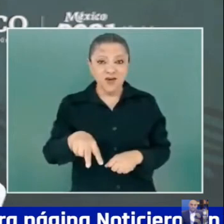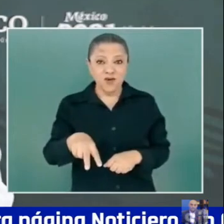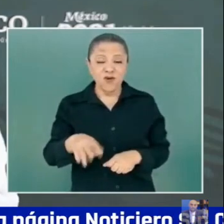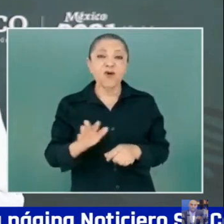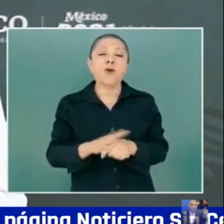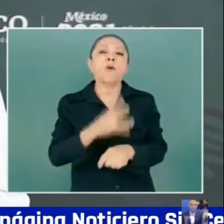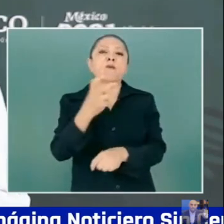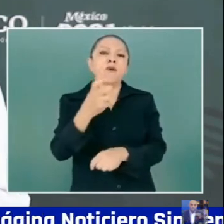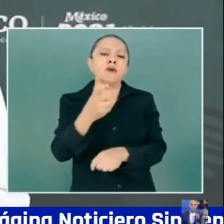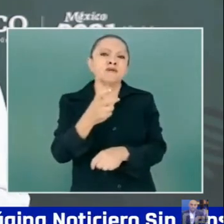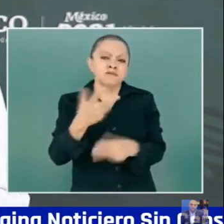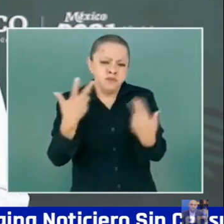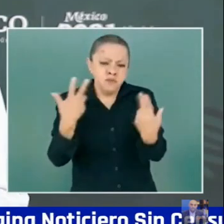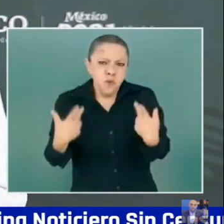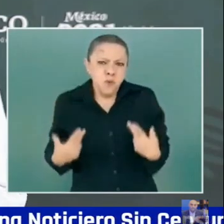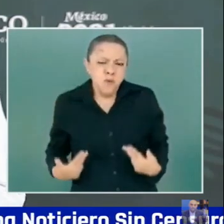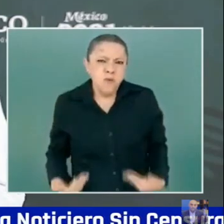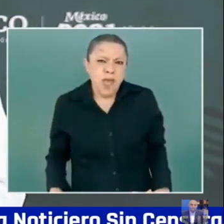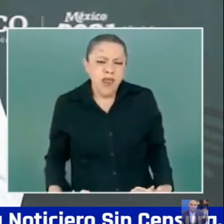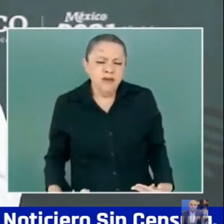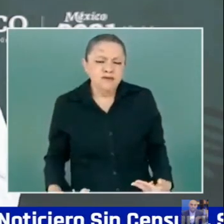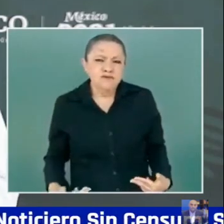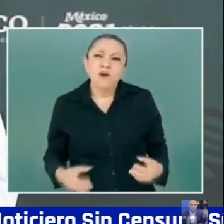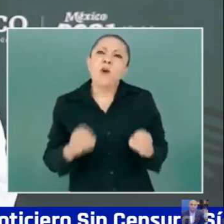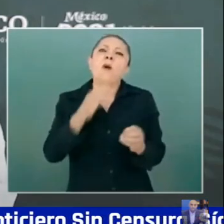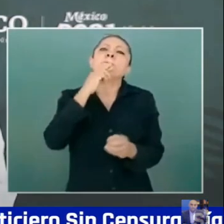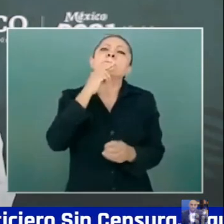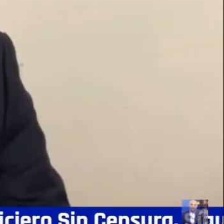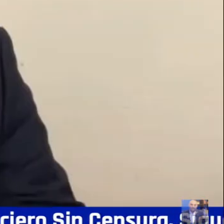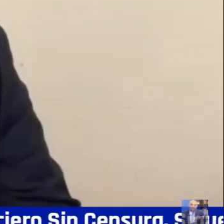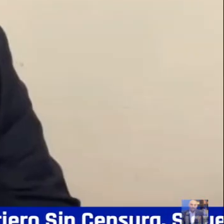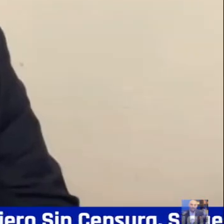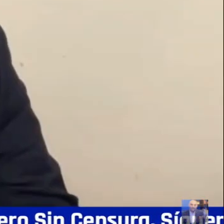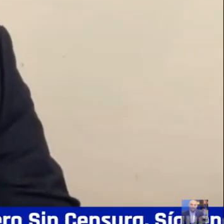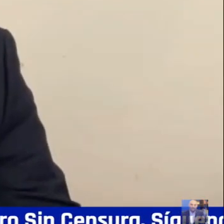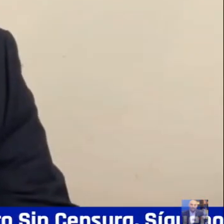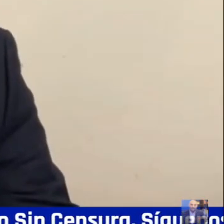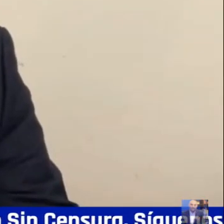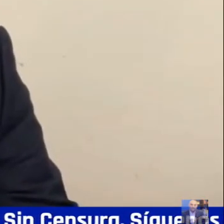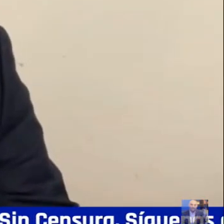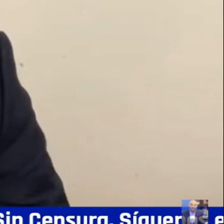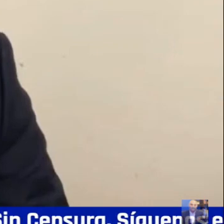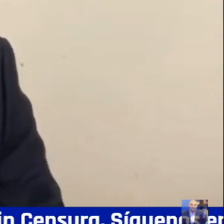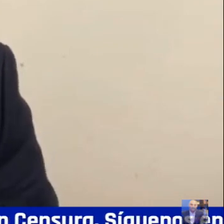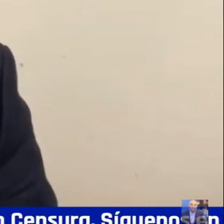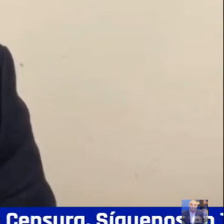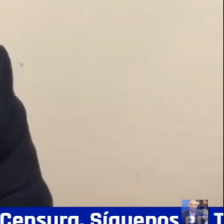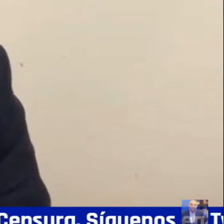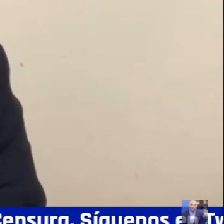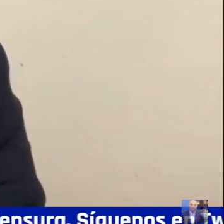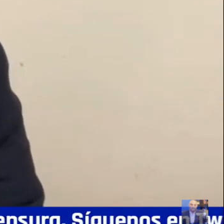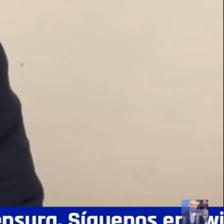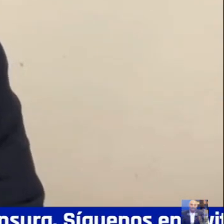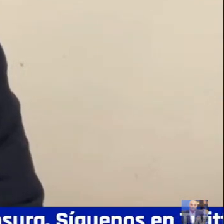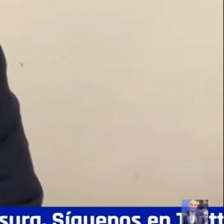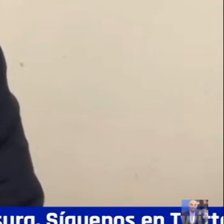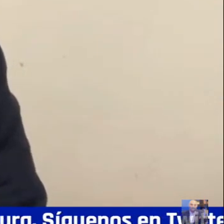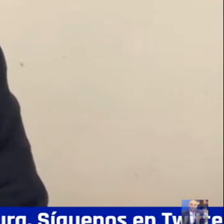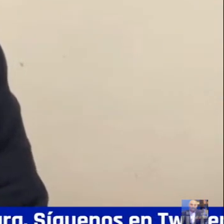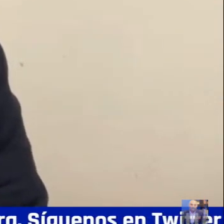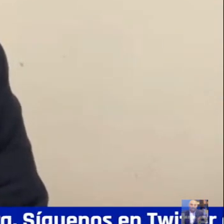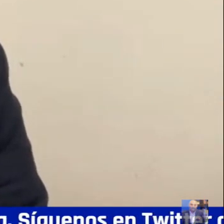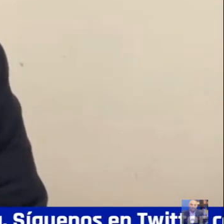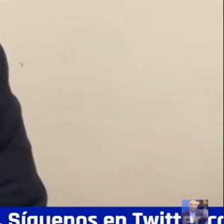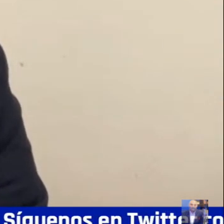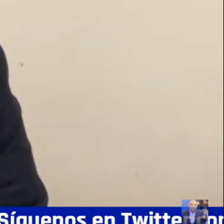Seres humanos. Son las palabras de Johnny Briceño, el primer ministro de Belice, maestro Ricardo Sevilla, en